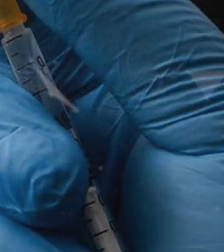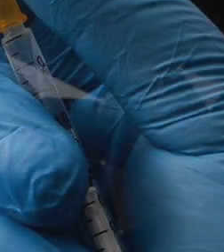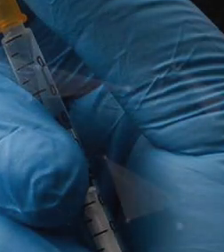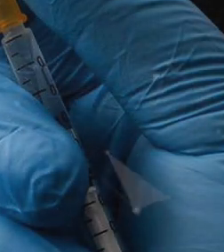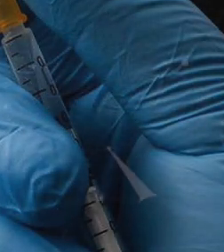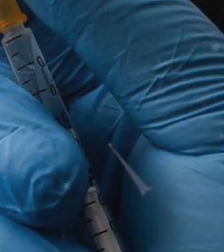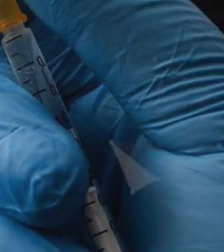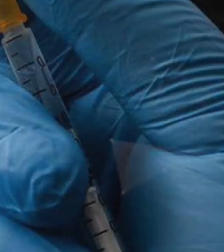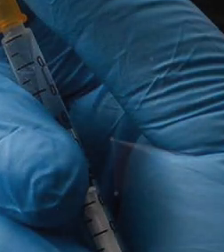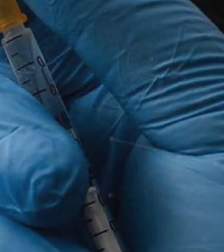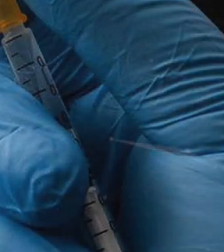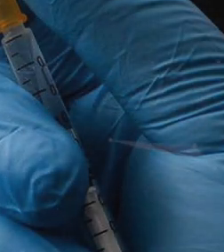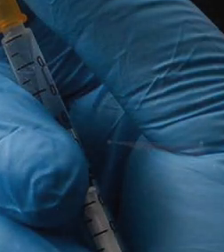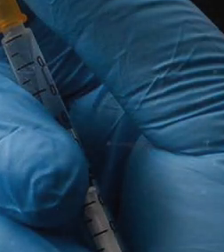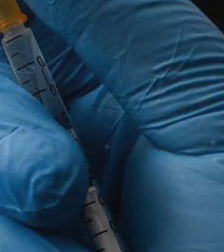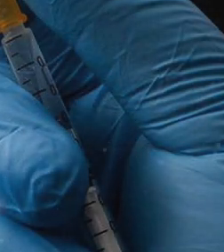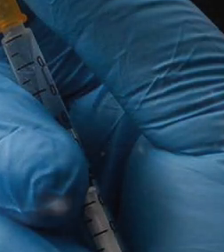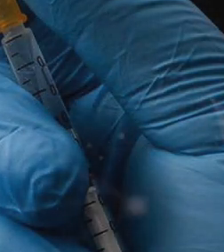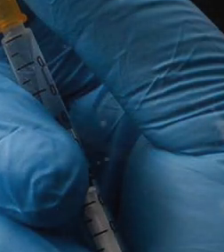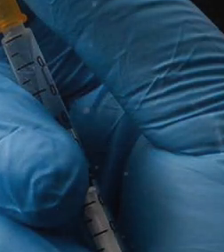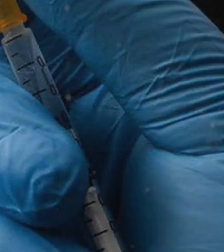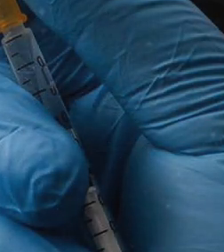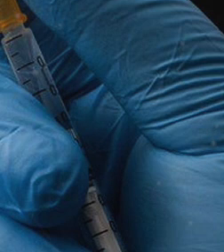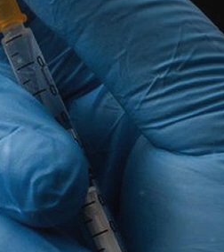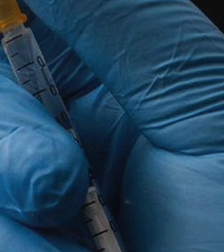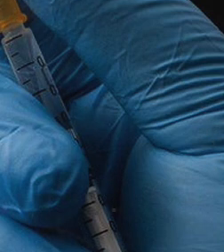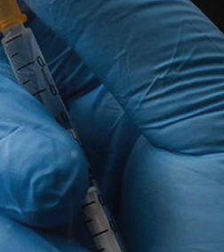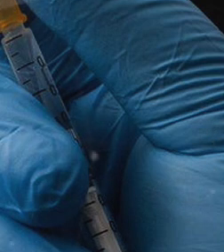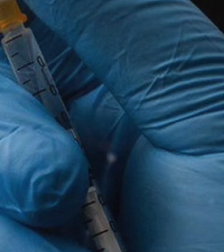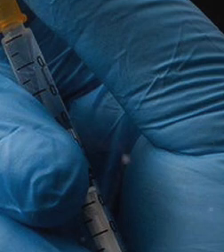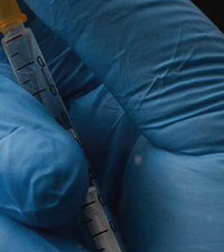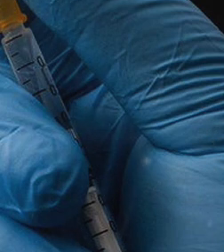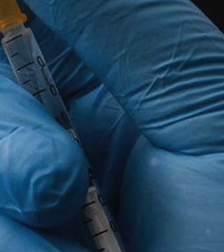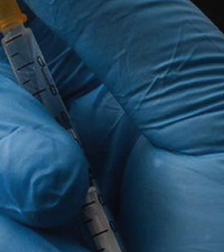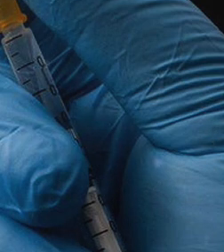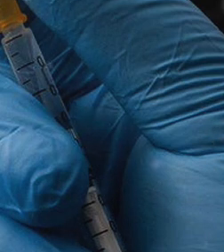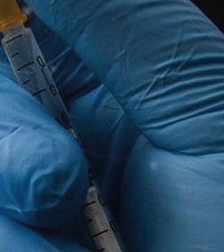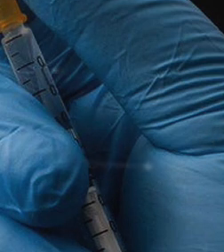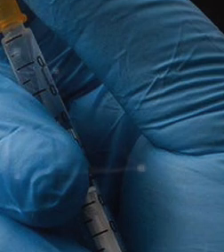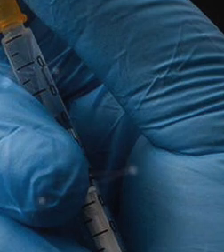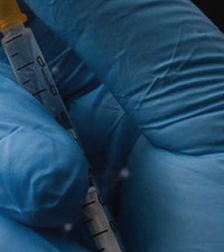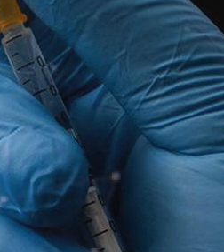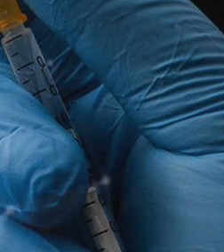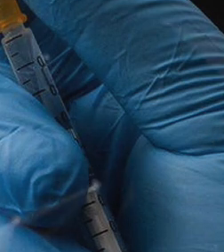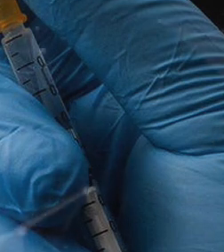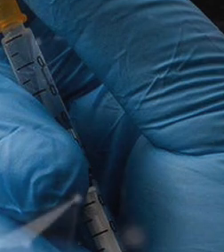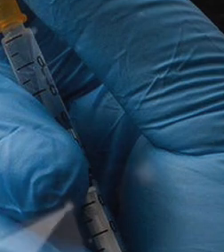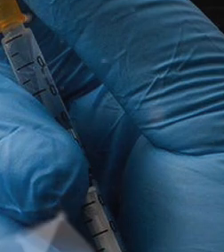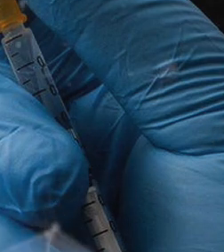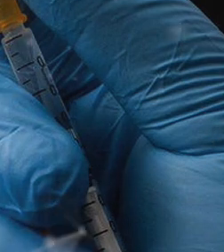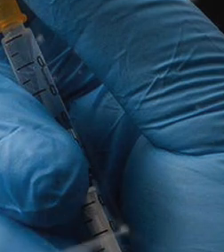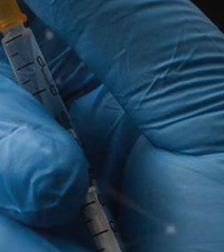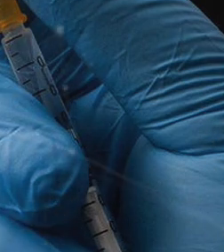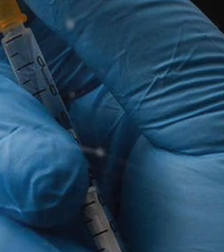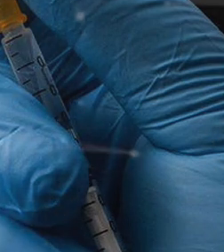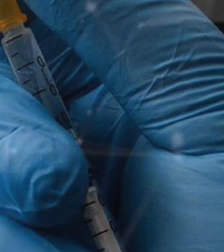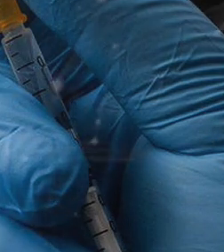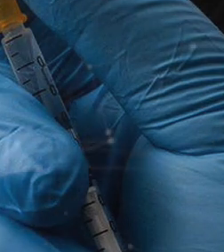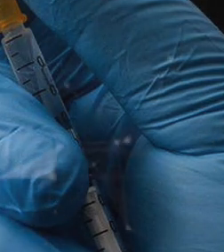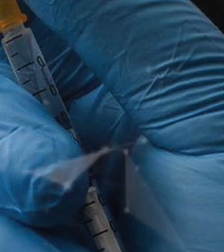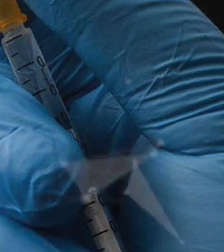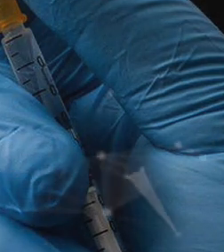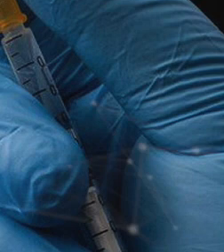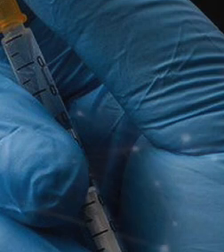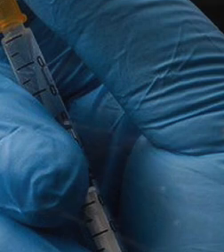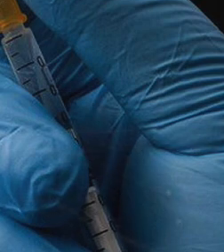Mantente informado y visita nuestra cuenta de Twitter, @escuchadiario, donde podrás encontrar notas destacadas y lo más reciente